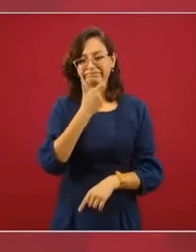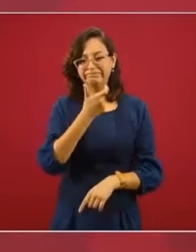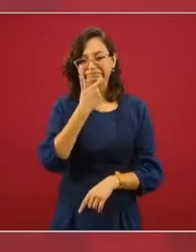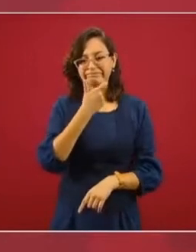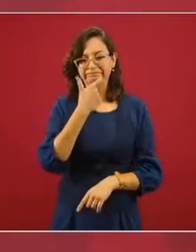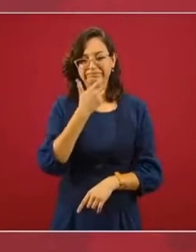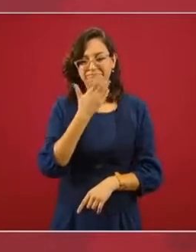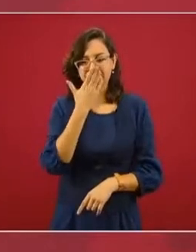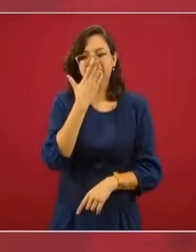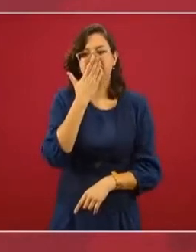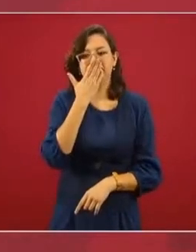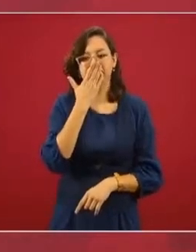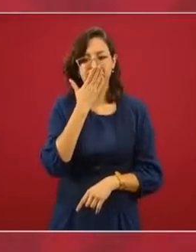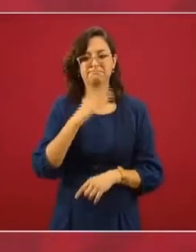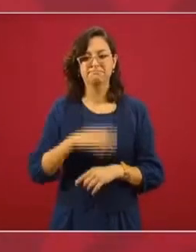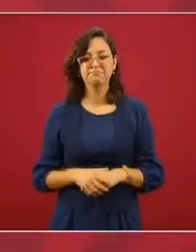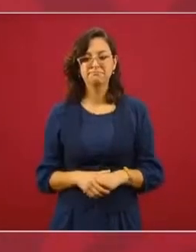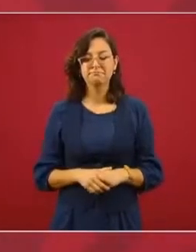es